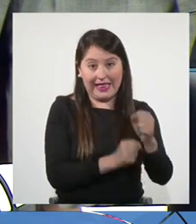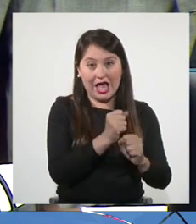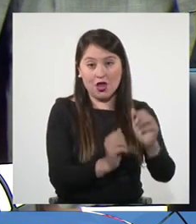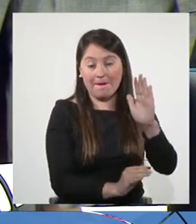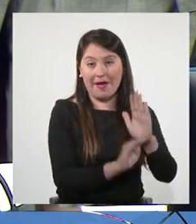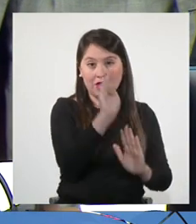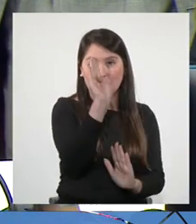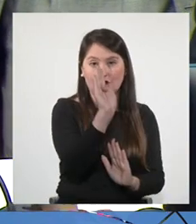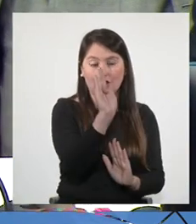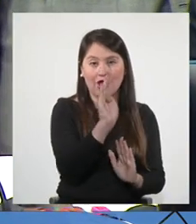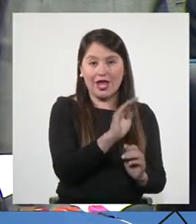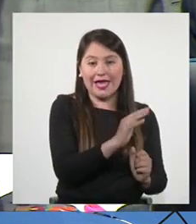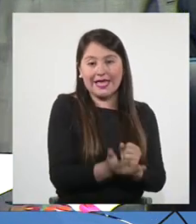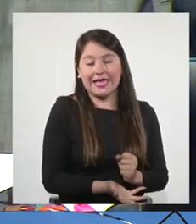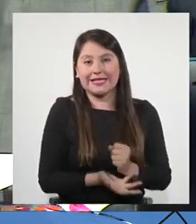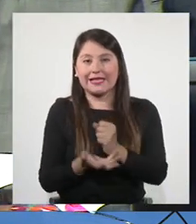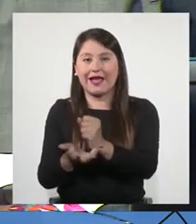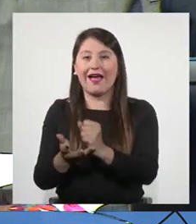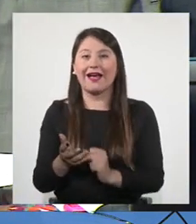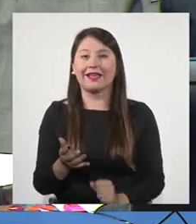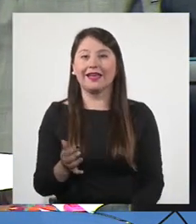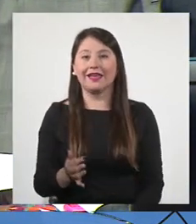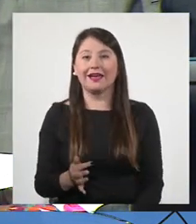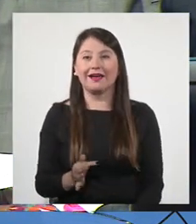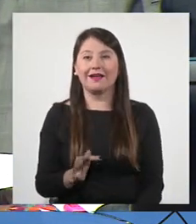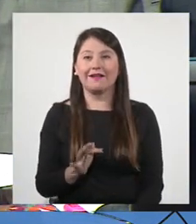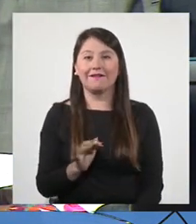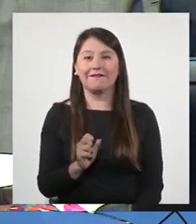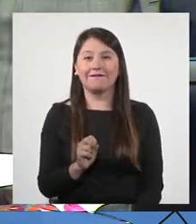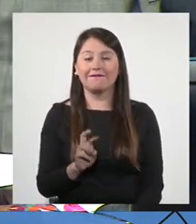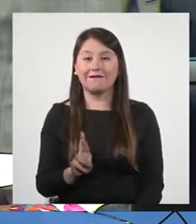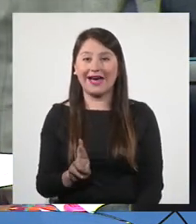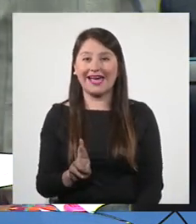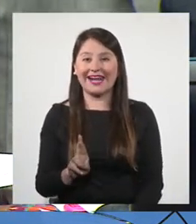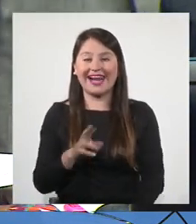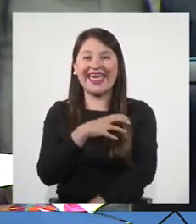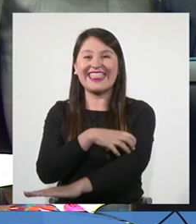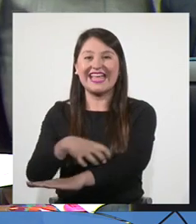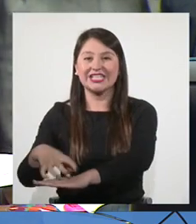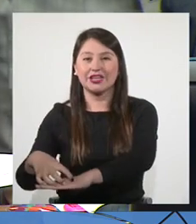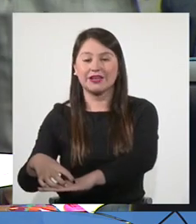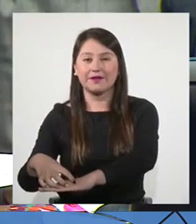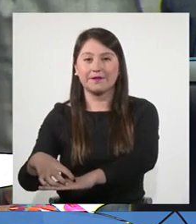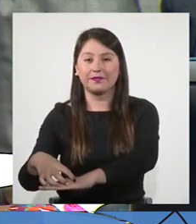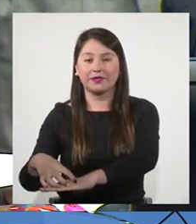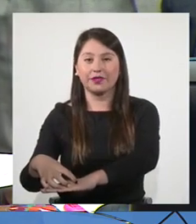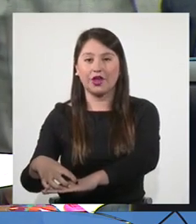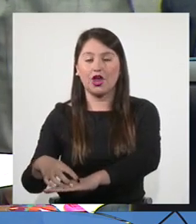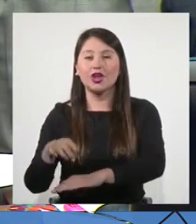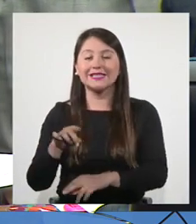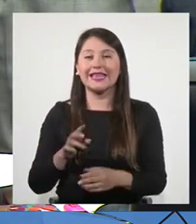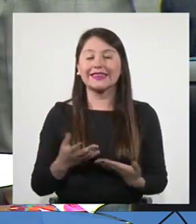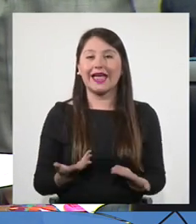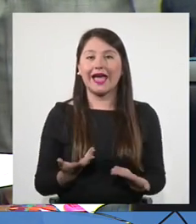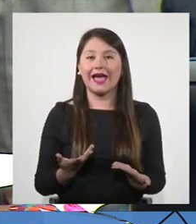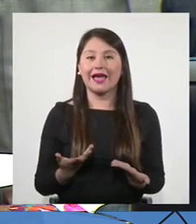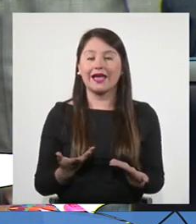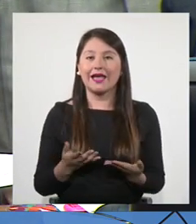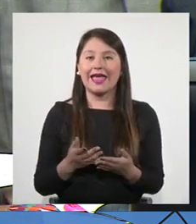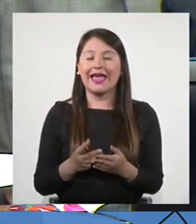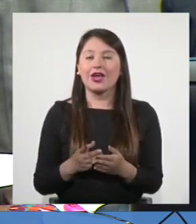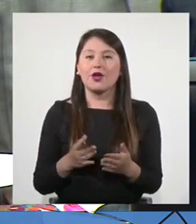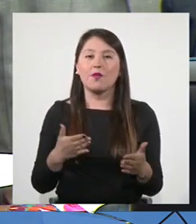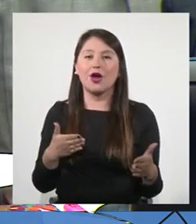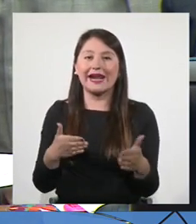que se entrega al FAR regional. En el FAR regional se está planteando